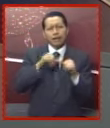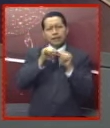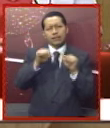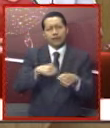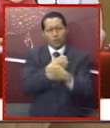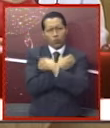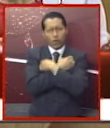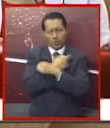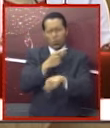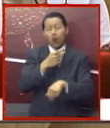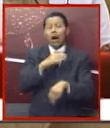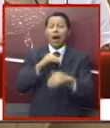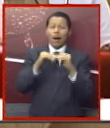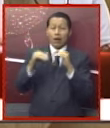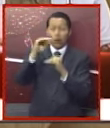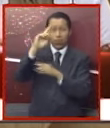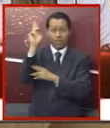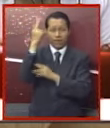en el nivel superior.